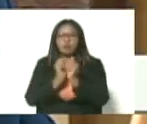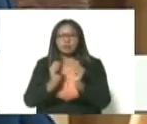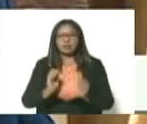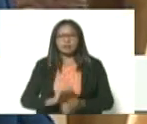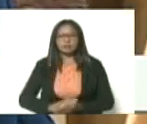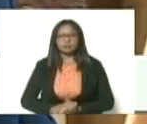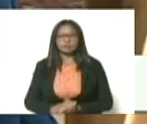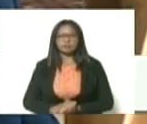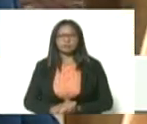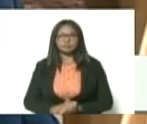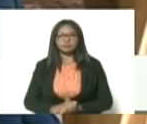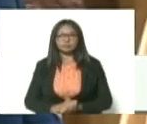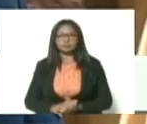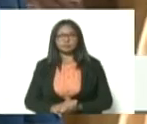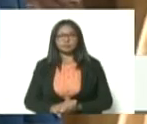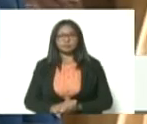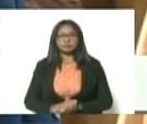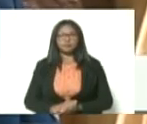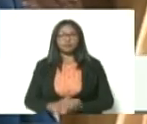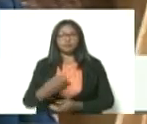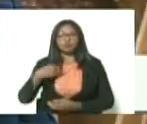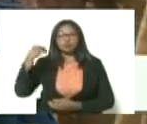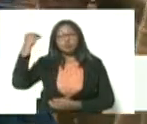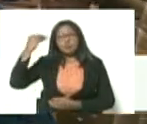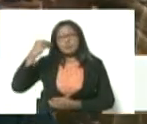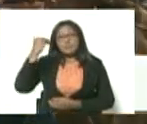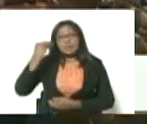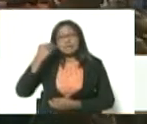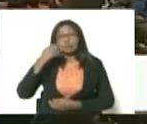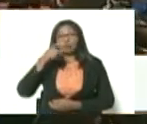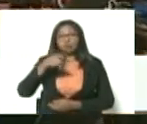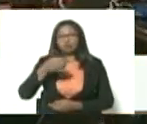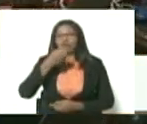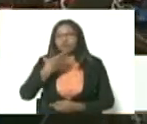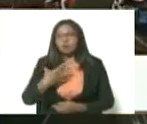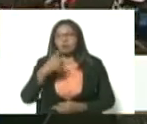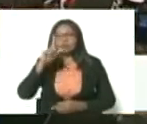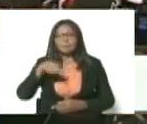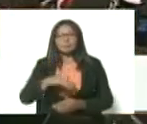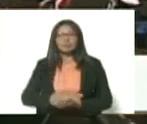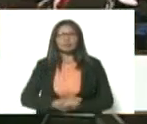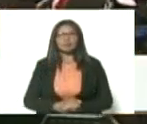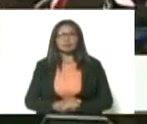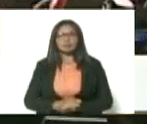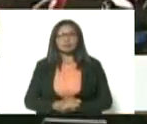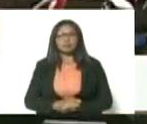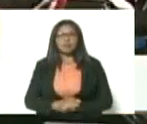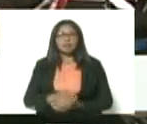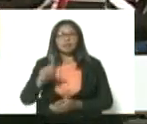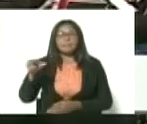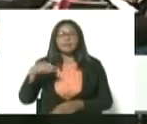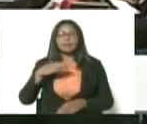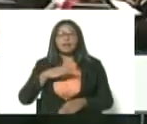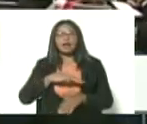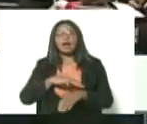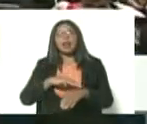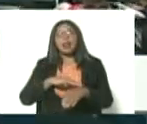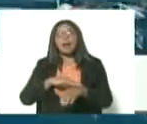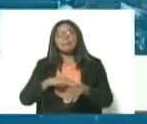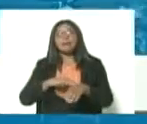Creo que sería bueno, ¿verdad? Aquí está la ministra de Interior,